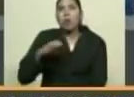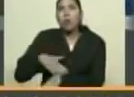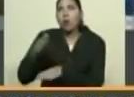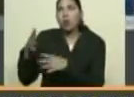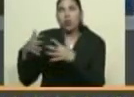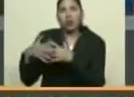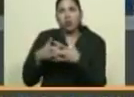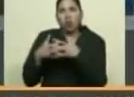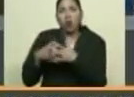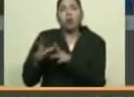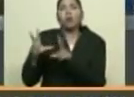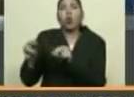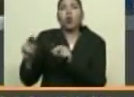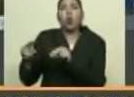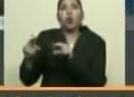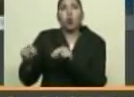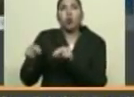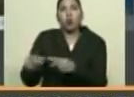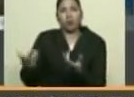Hipócritas.